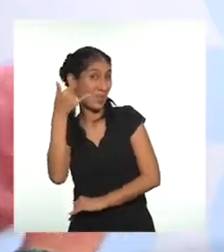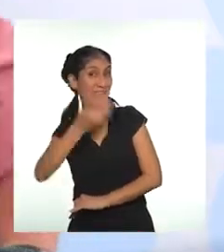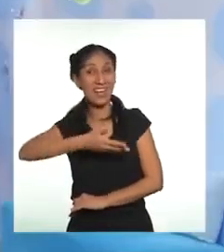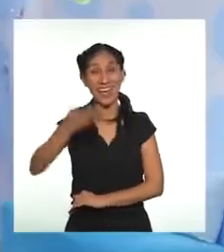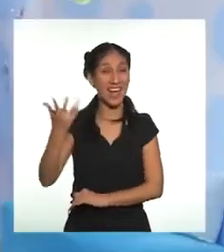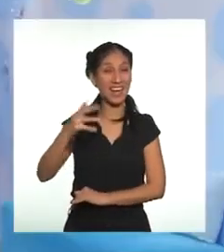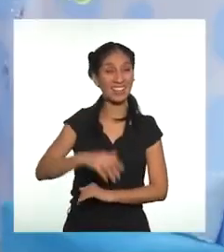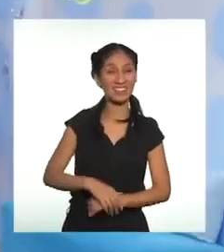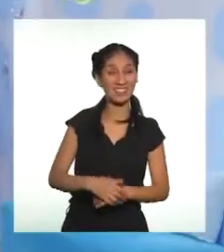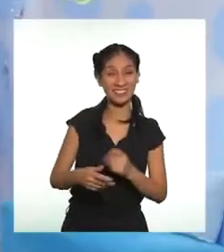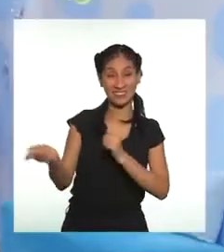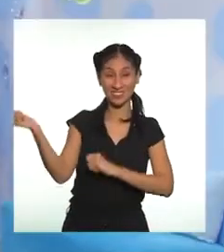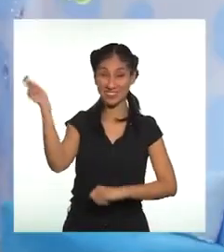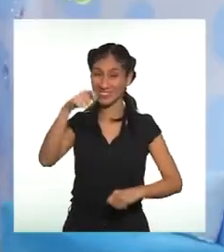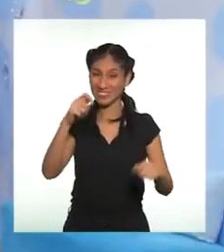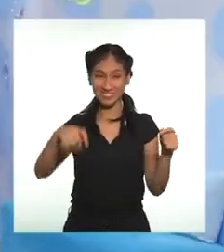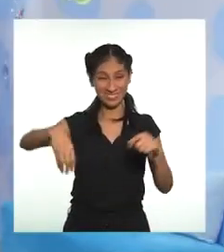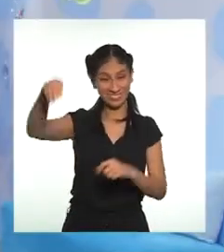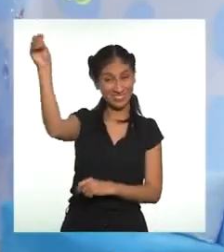llamar a